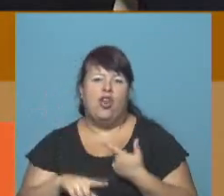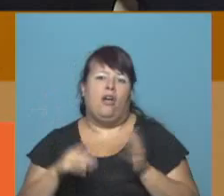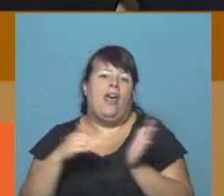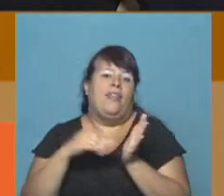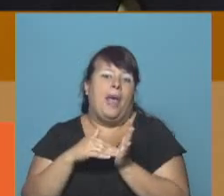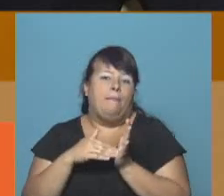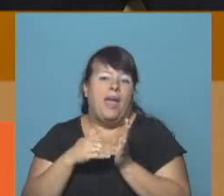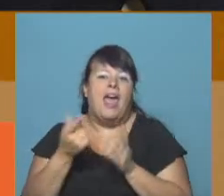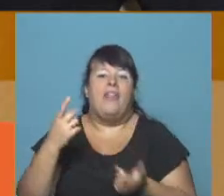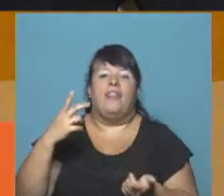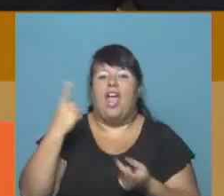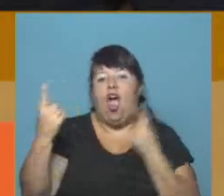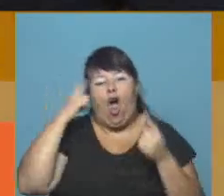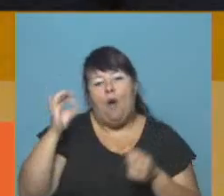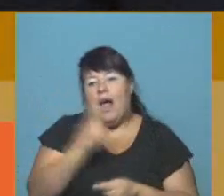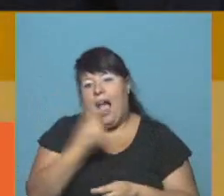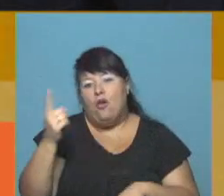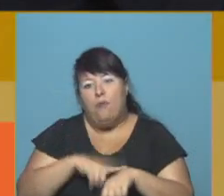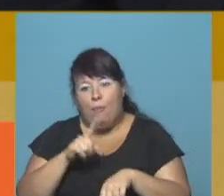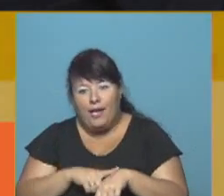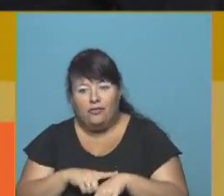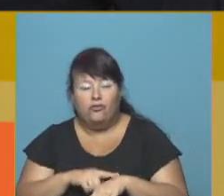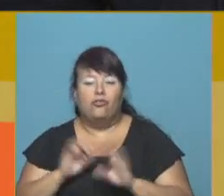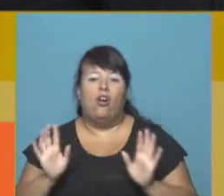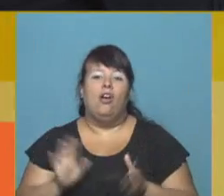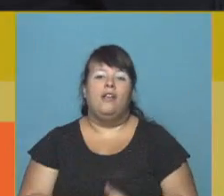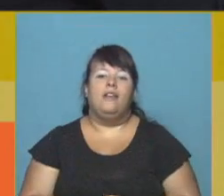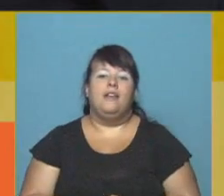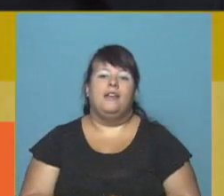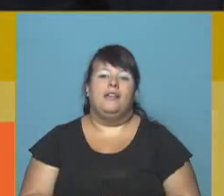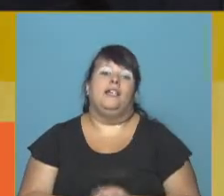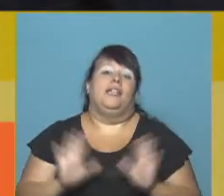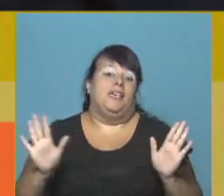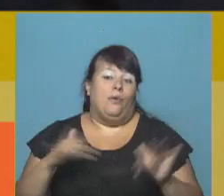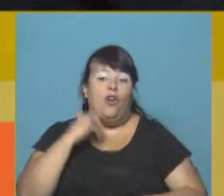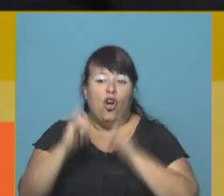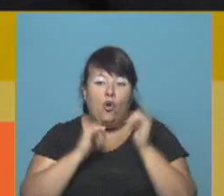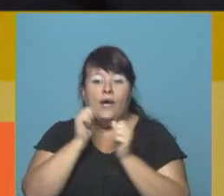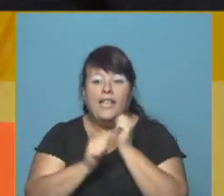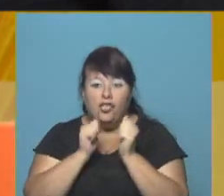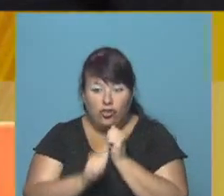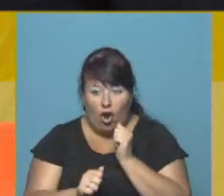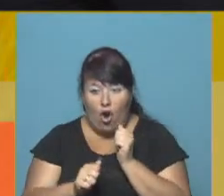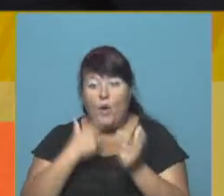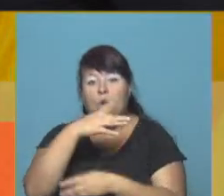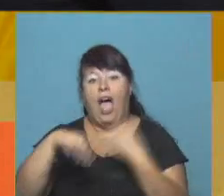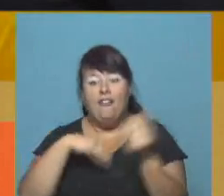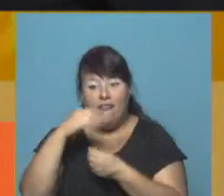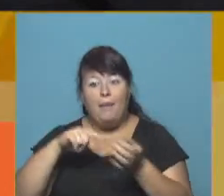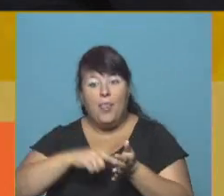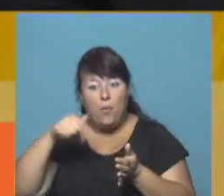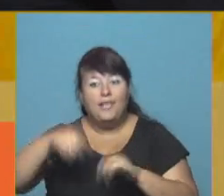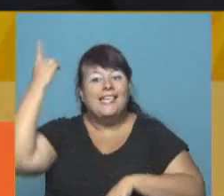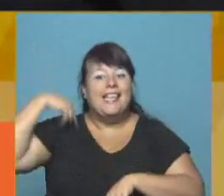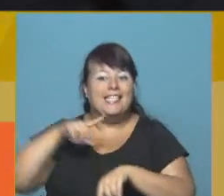según la posición que tenía cada uno en ese momento. Y bueno, y contando la historia de una familia de Buenos Aires de